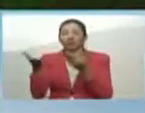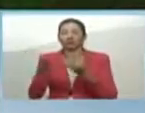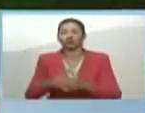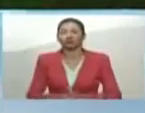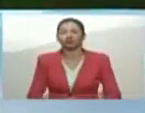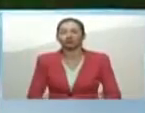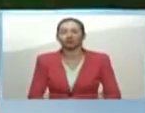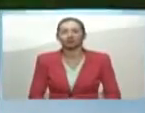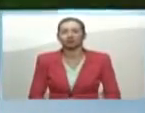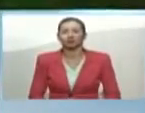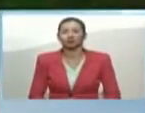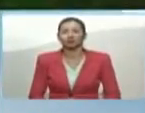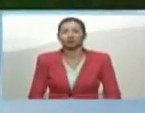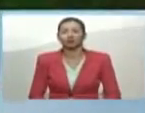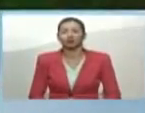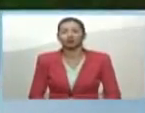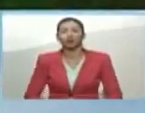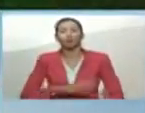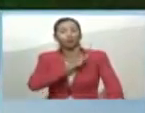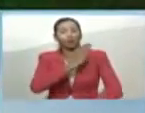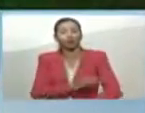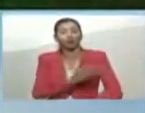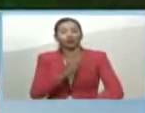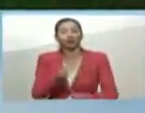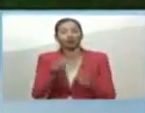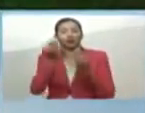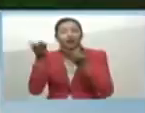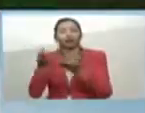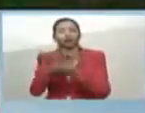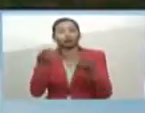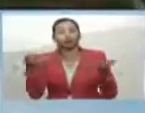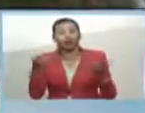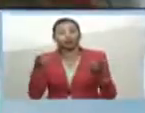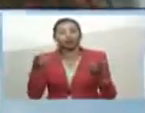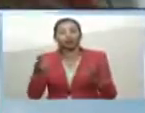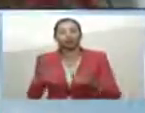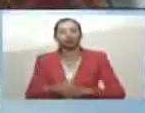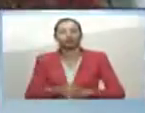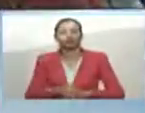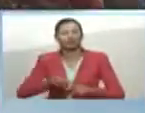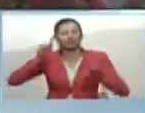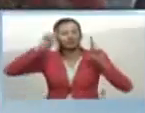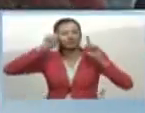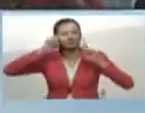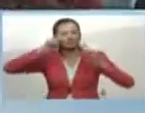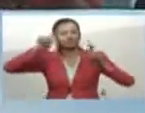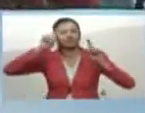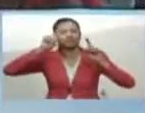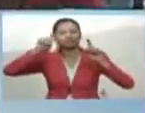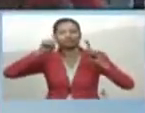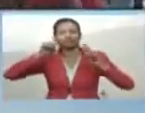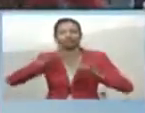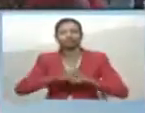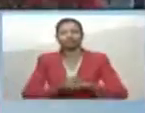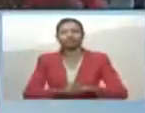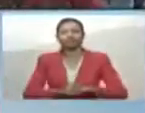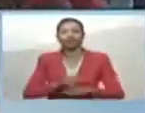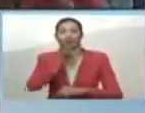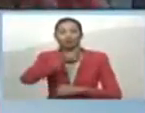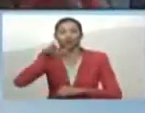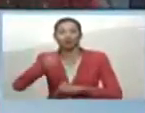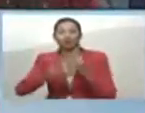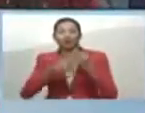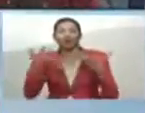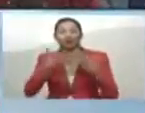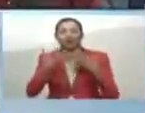con todo el poder que hay que entregarle, para que ustedes den la lección a los que le hicieron la guerra y